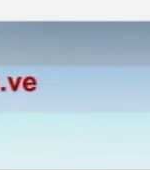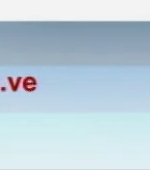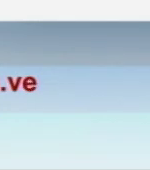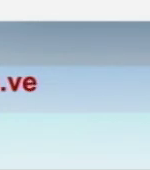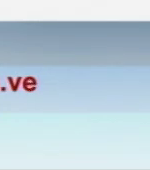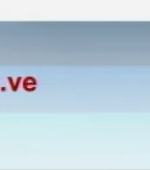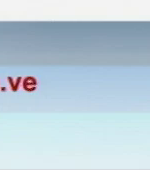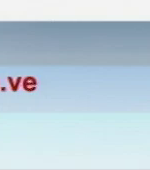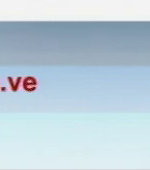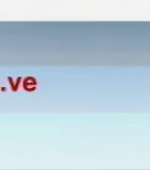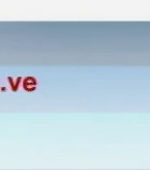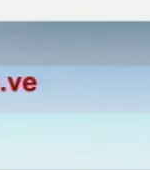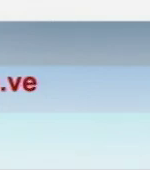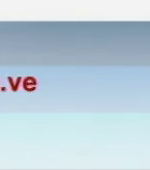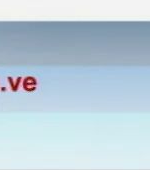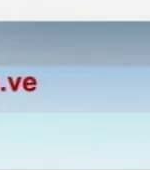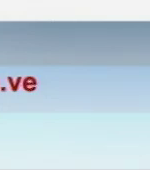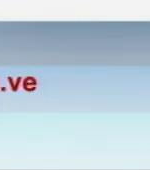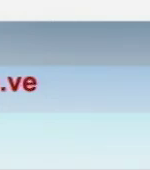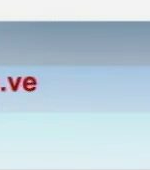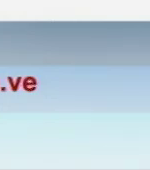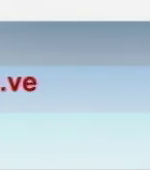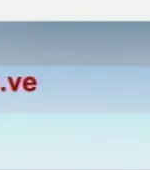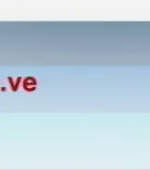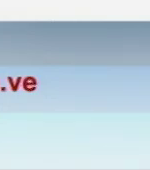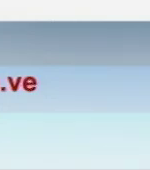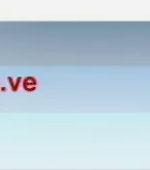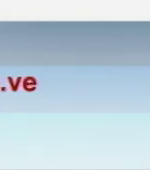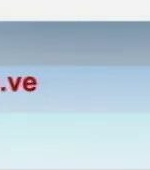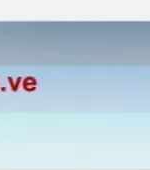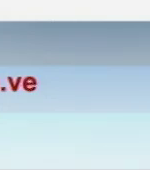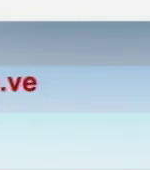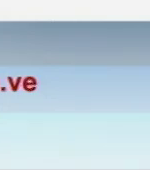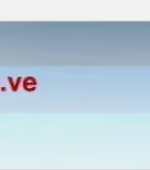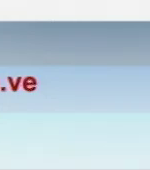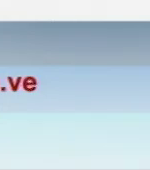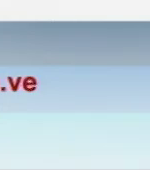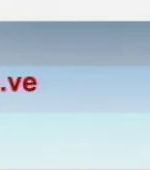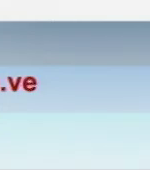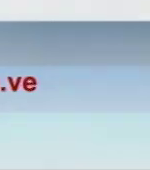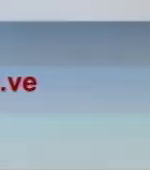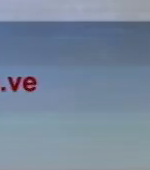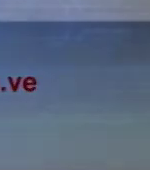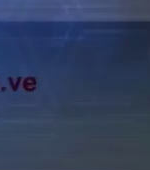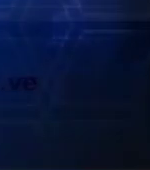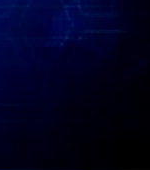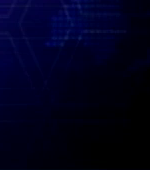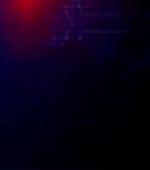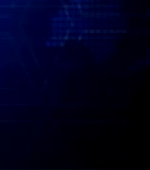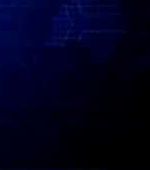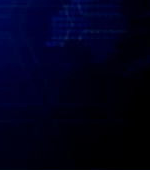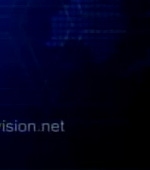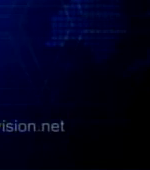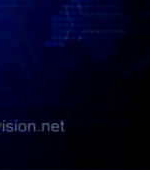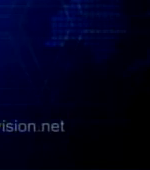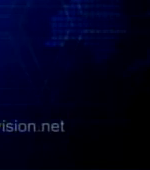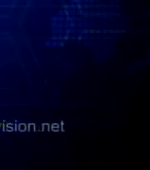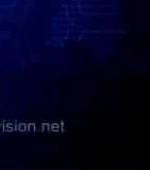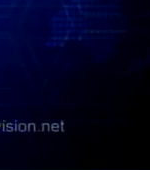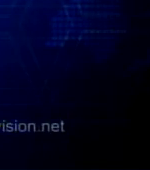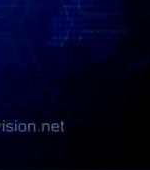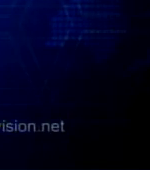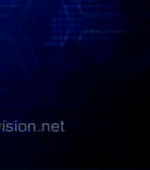0412-243-1281. Recuerden, las colaboraciones son gratuitas. No acepte realizar pago alguno. Un aporte más de